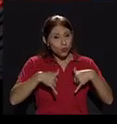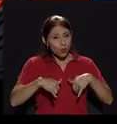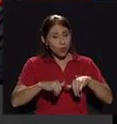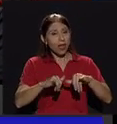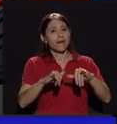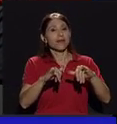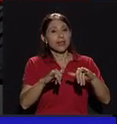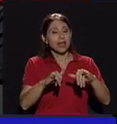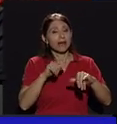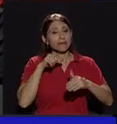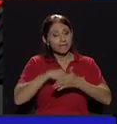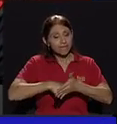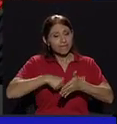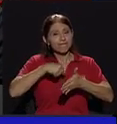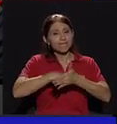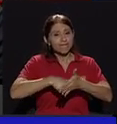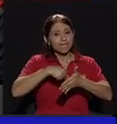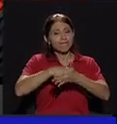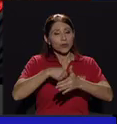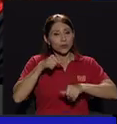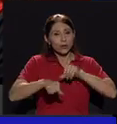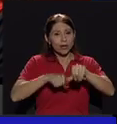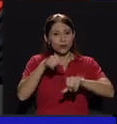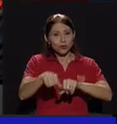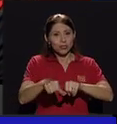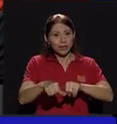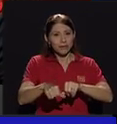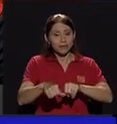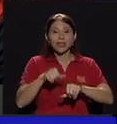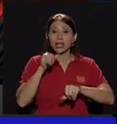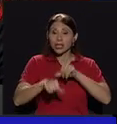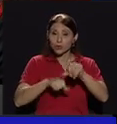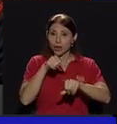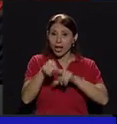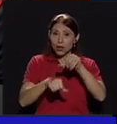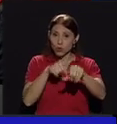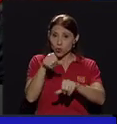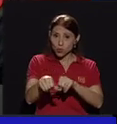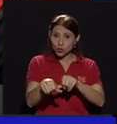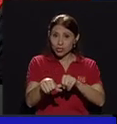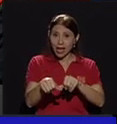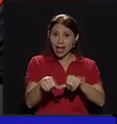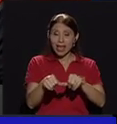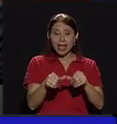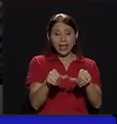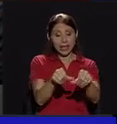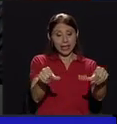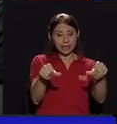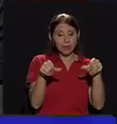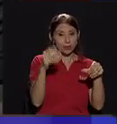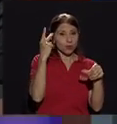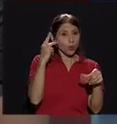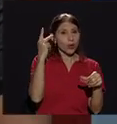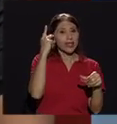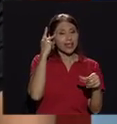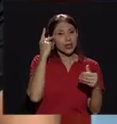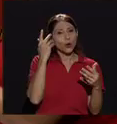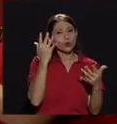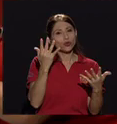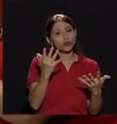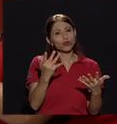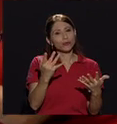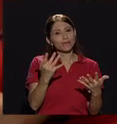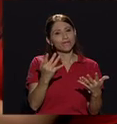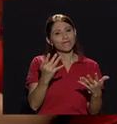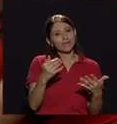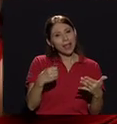todavía efectivamente es una lucha, ¿verdad?, y es una lucha tanto en los espacios políticos,